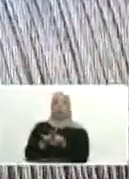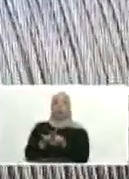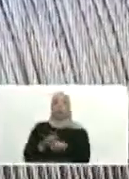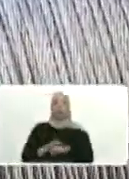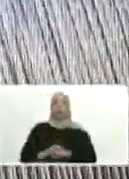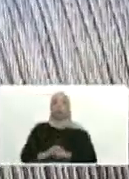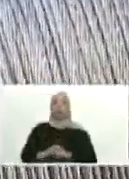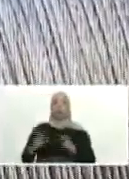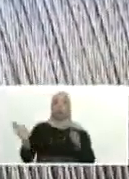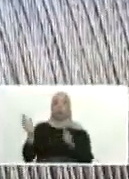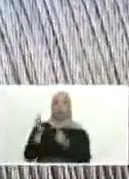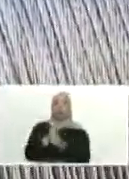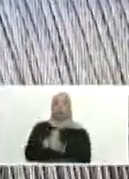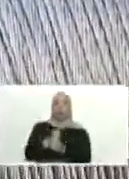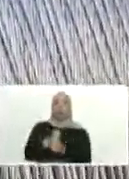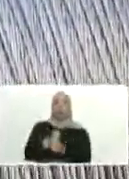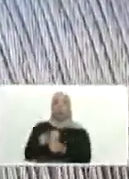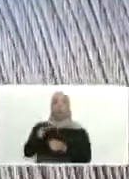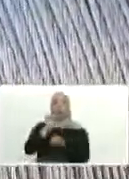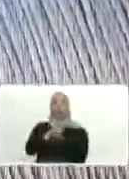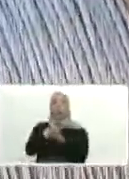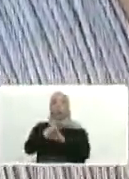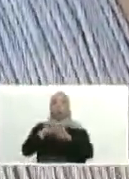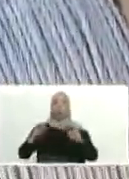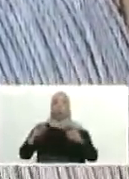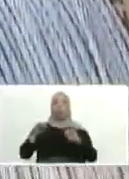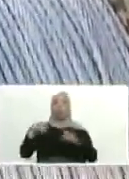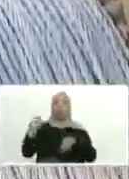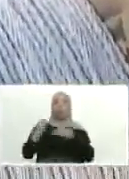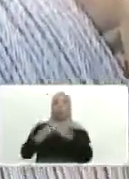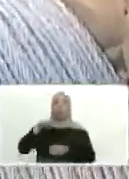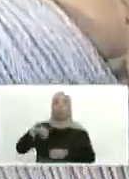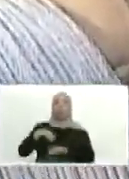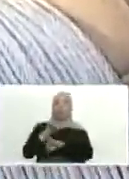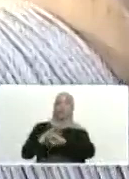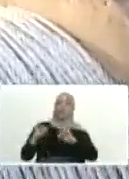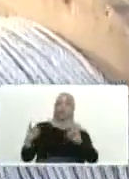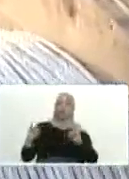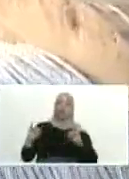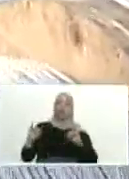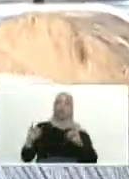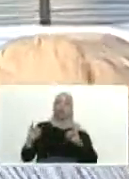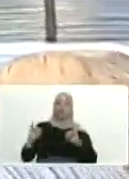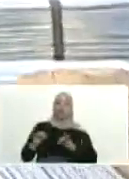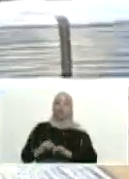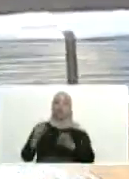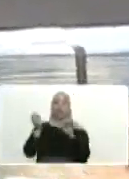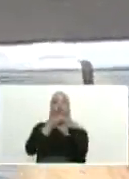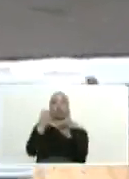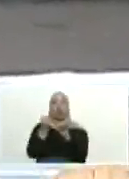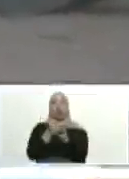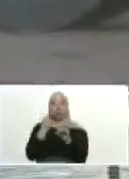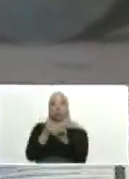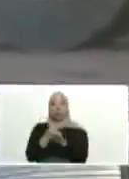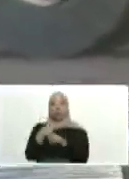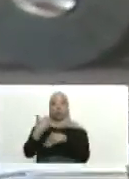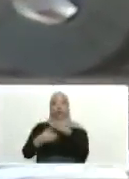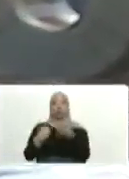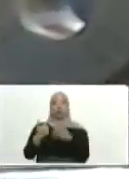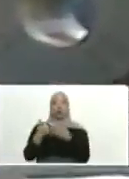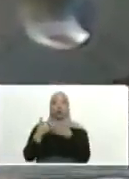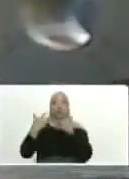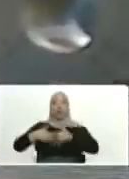encontramos una empresa totalmente valijada y cerrada los trabajadores a pie no